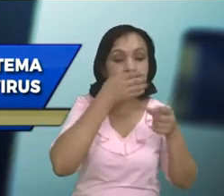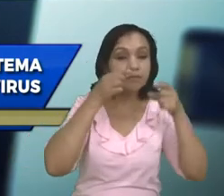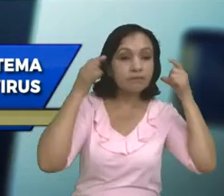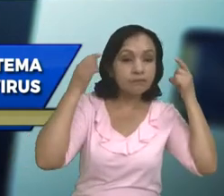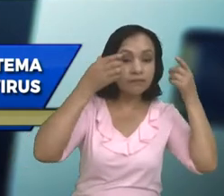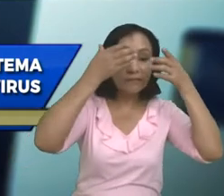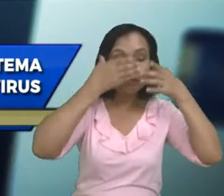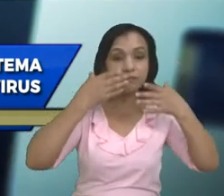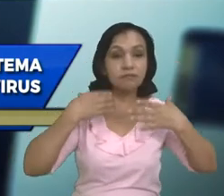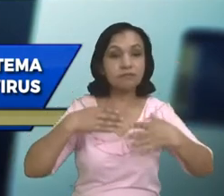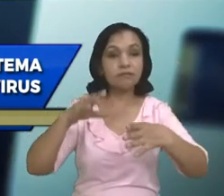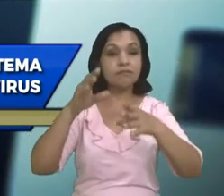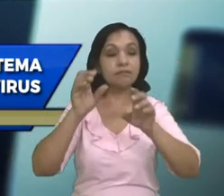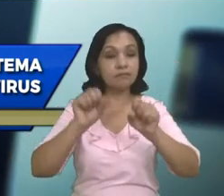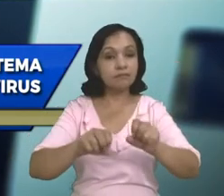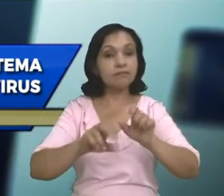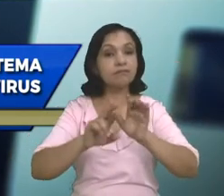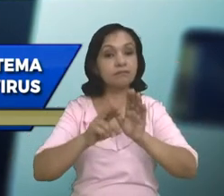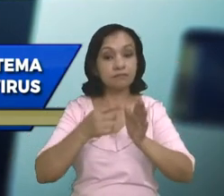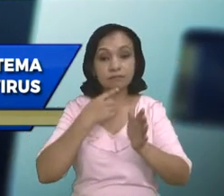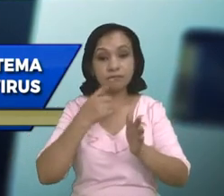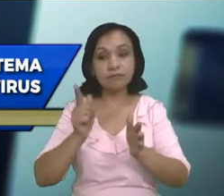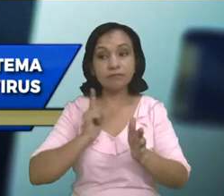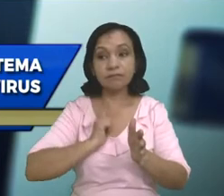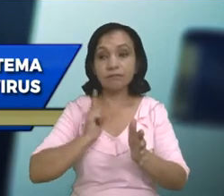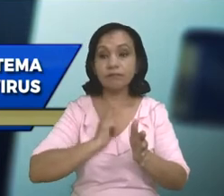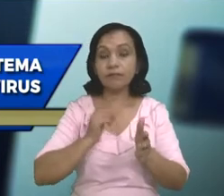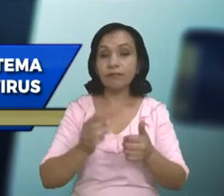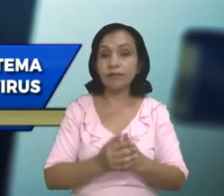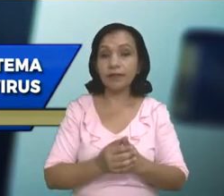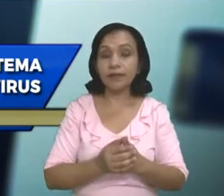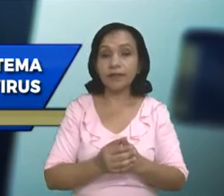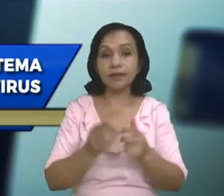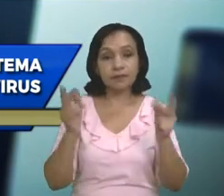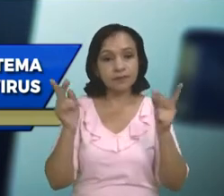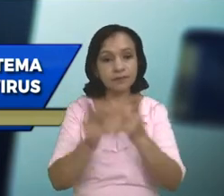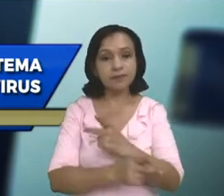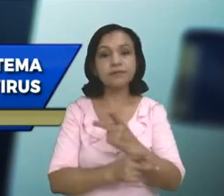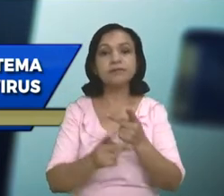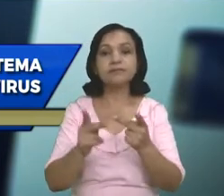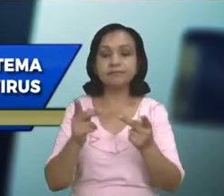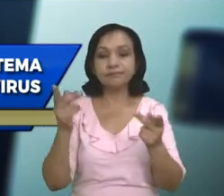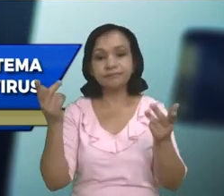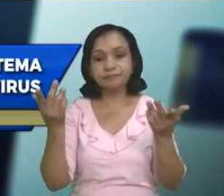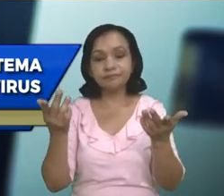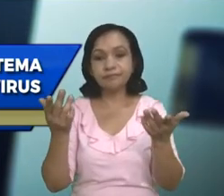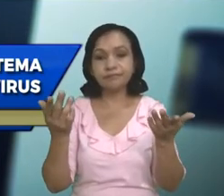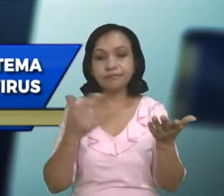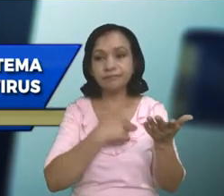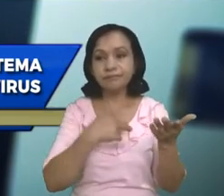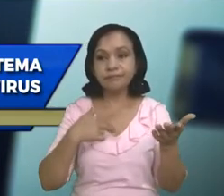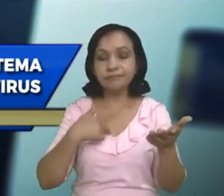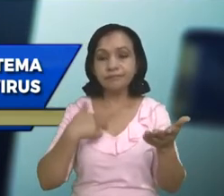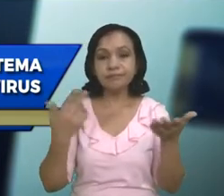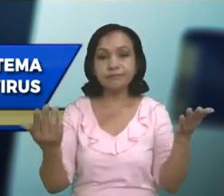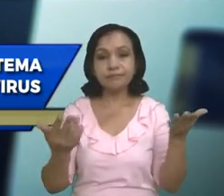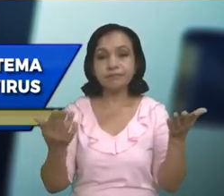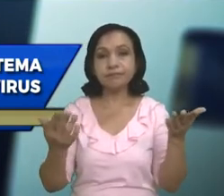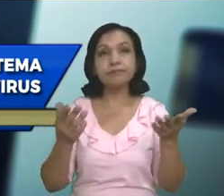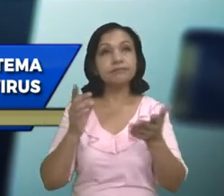para responder y ante los peores escenarios estamos preparados para hacerlo